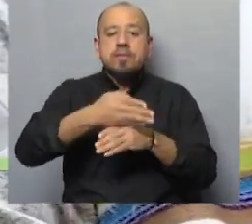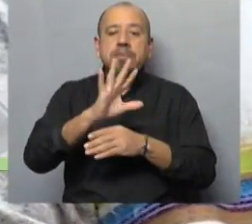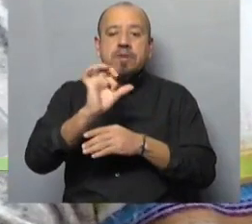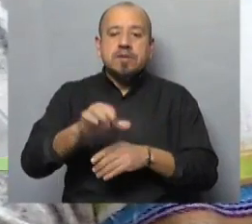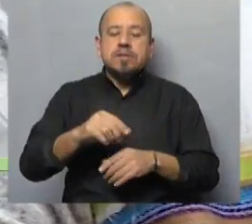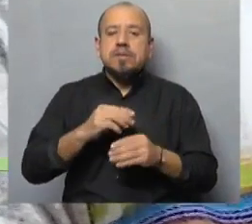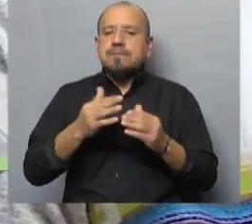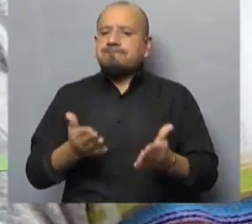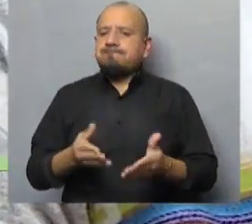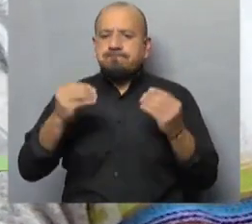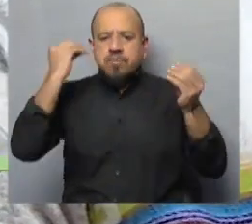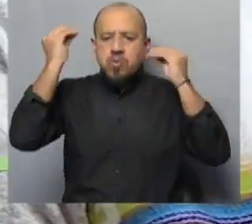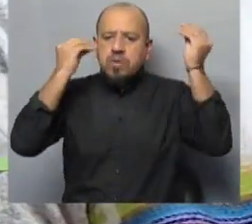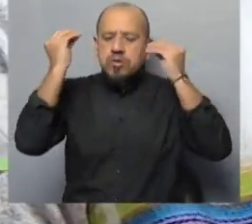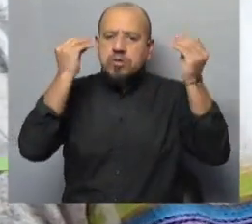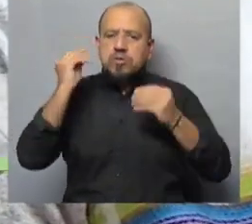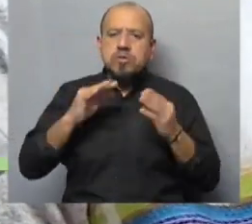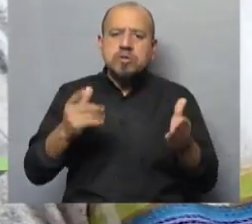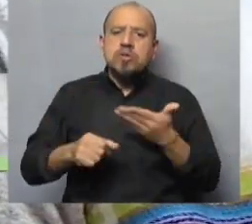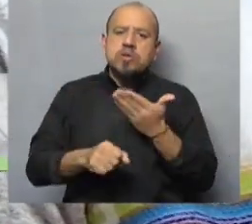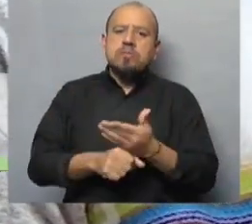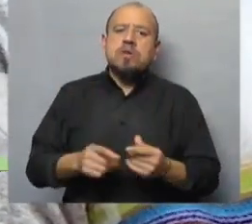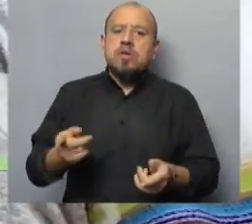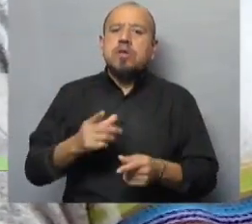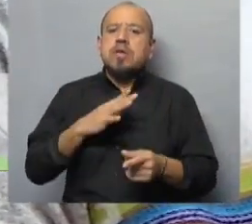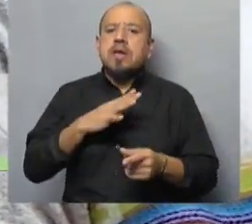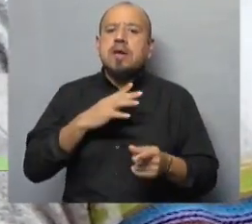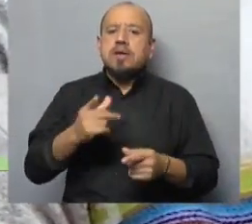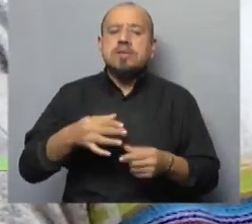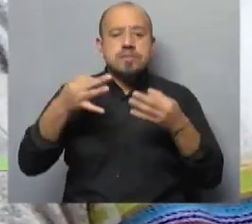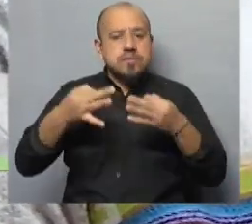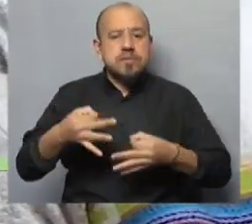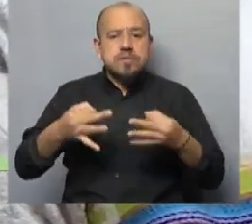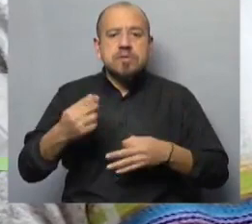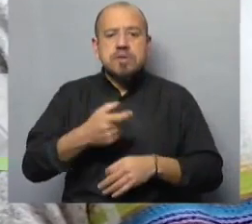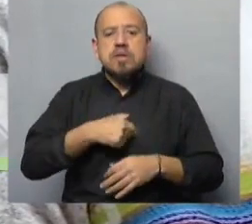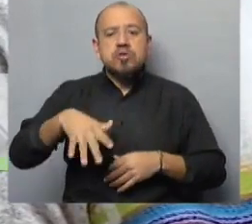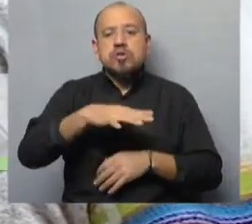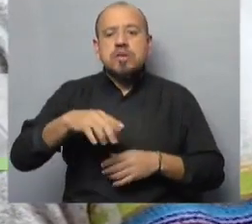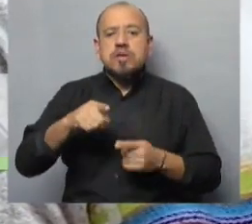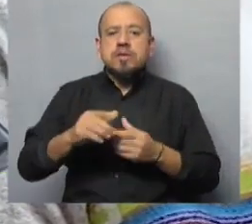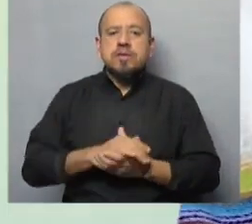genera una honda preocupación y reclama participación real de la sociedad civil